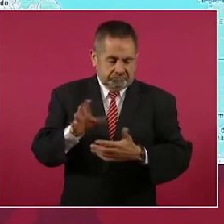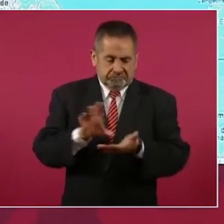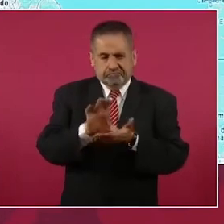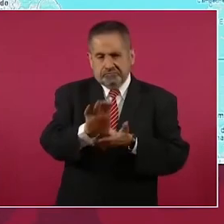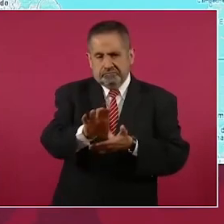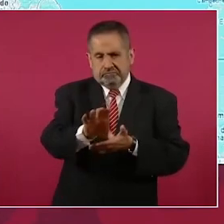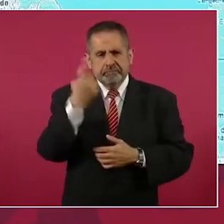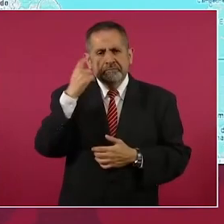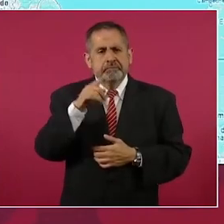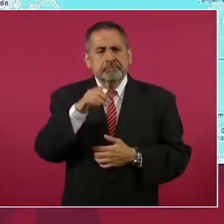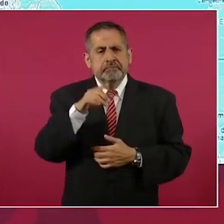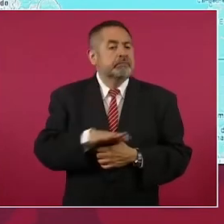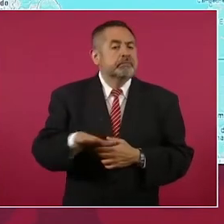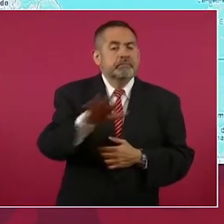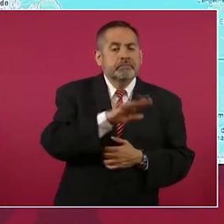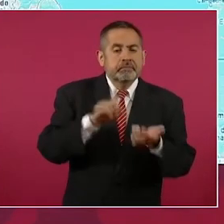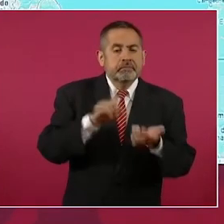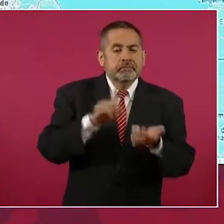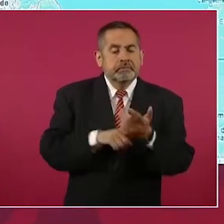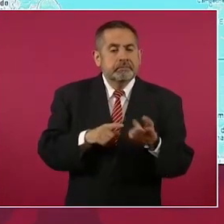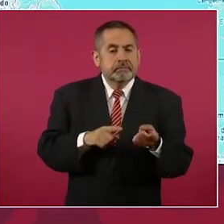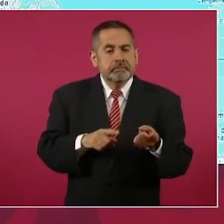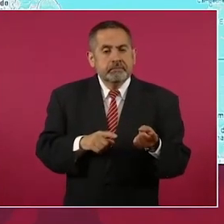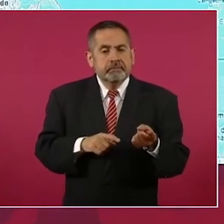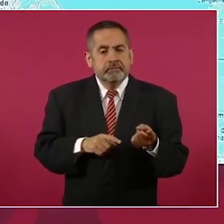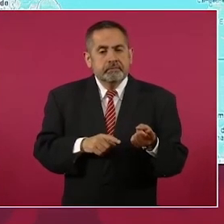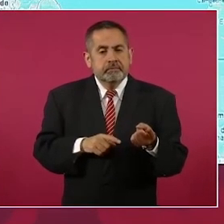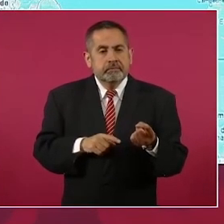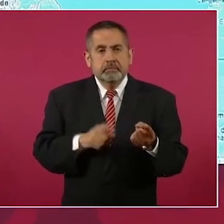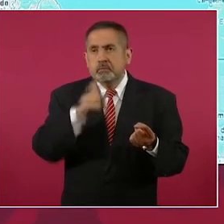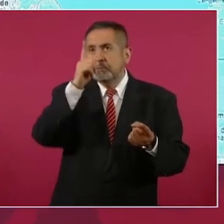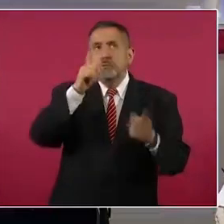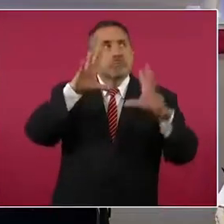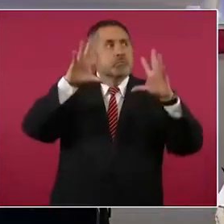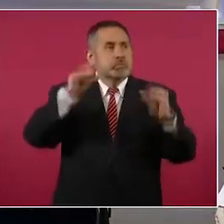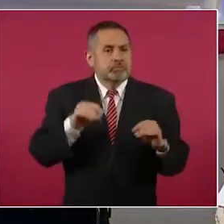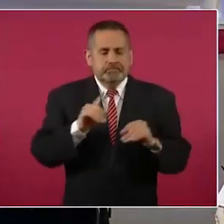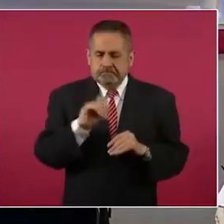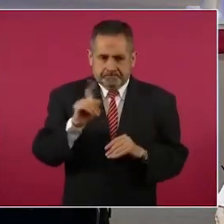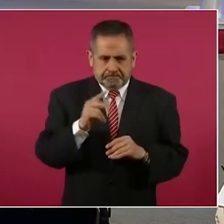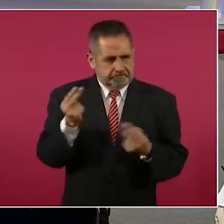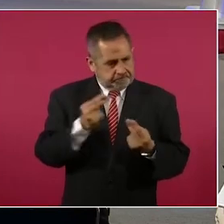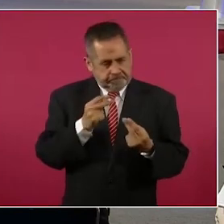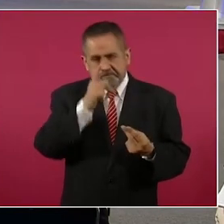¿Para qué? Para que no haya apagones, no les falte la luz,